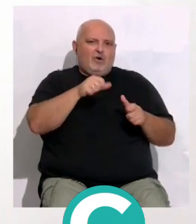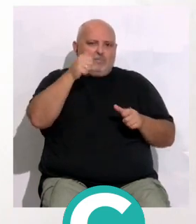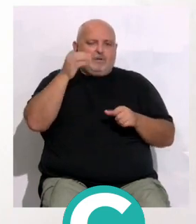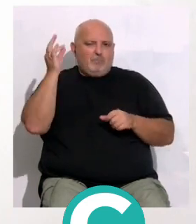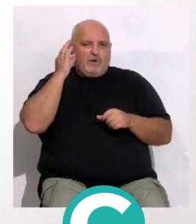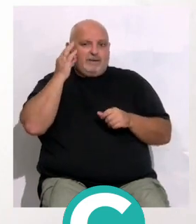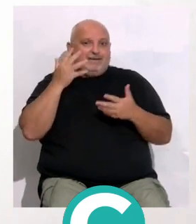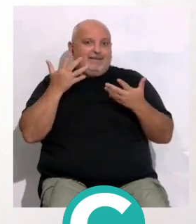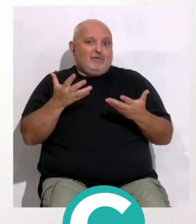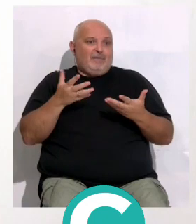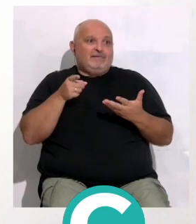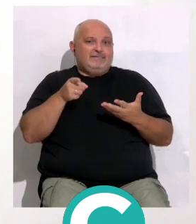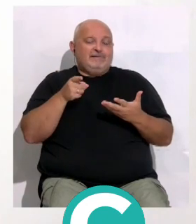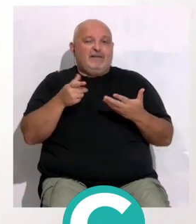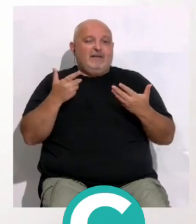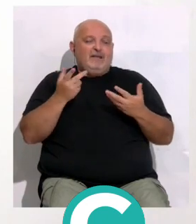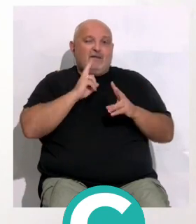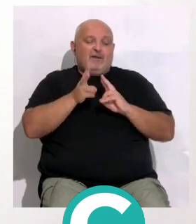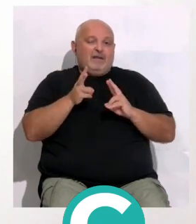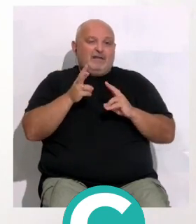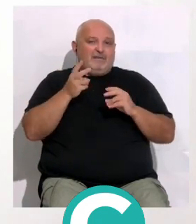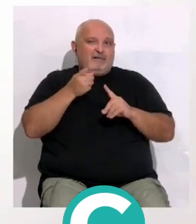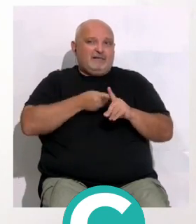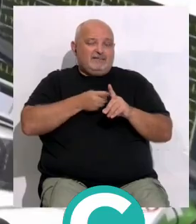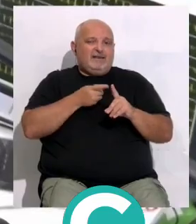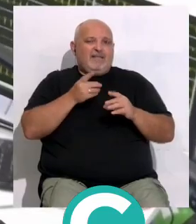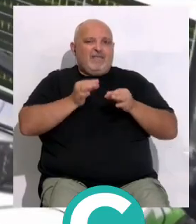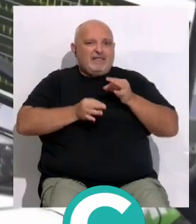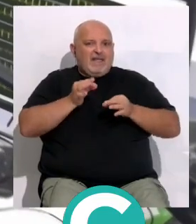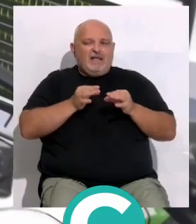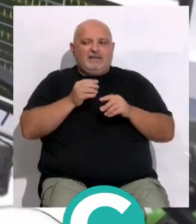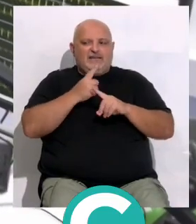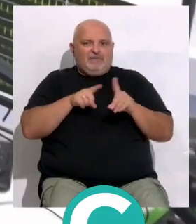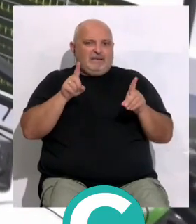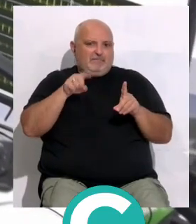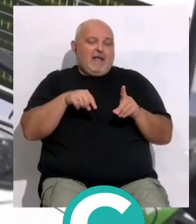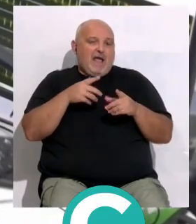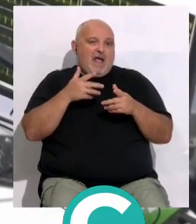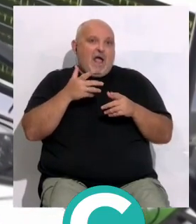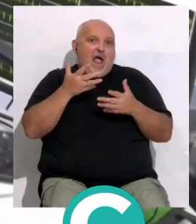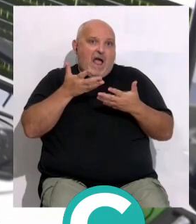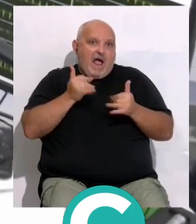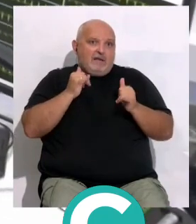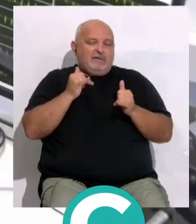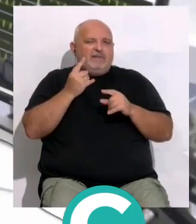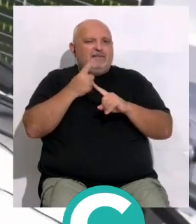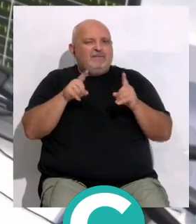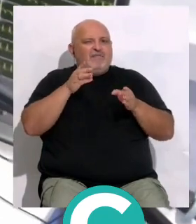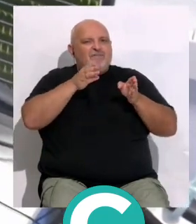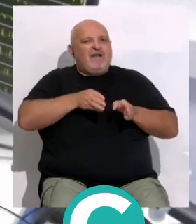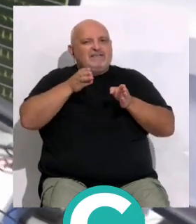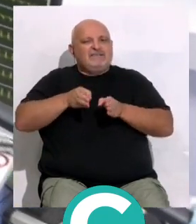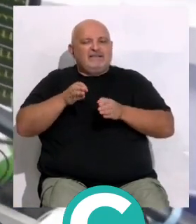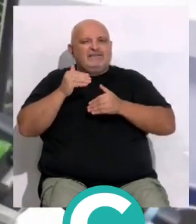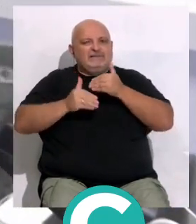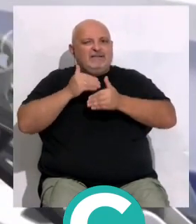mujeres. Entonces, la respuesta a este ejercicio, la respuesta a la dieta puede ser diferente, incluso con las diferentes fases a